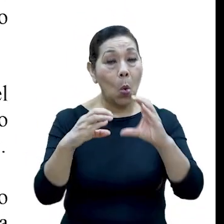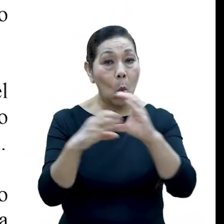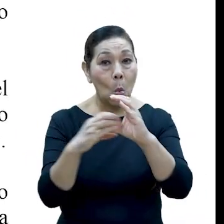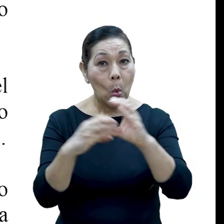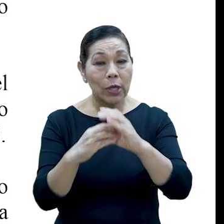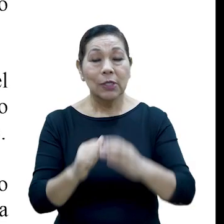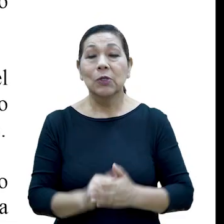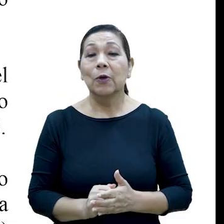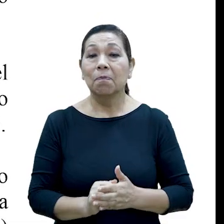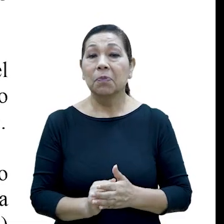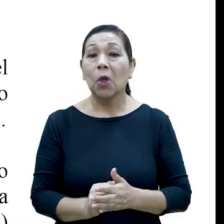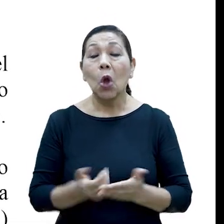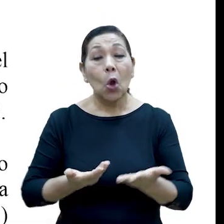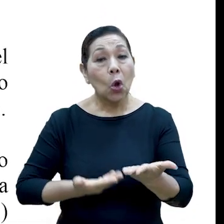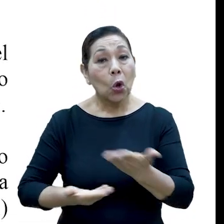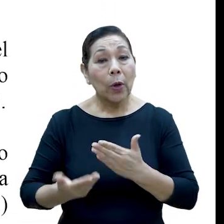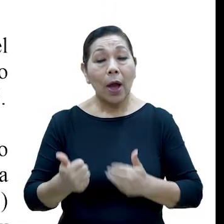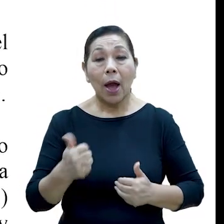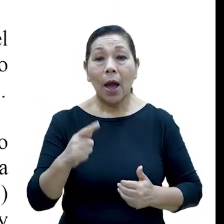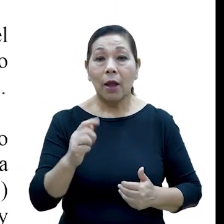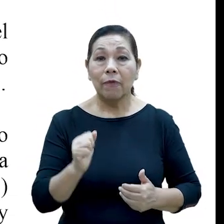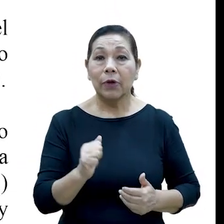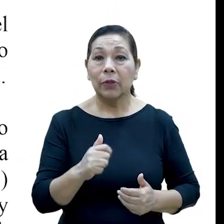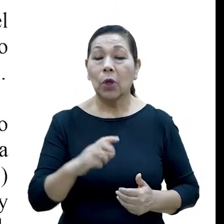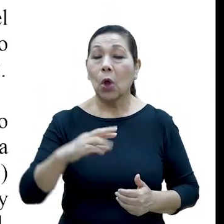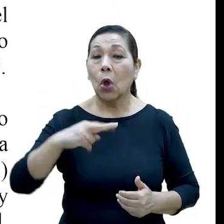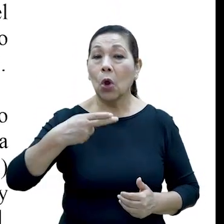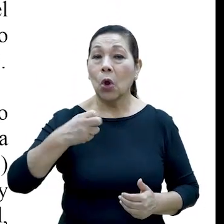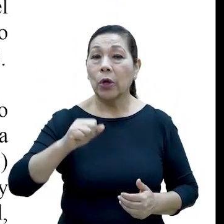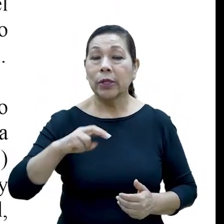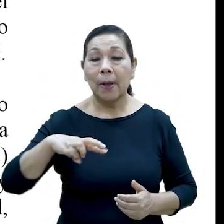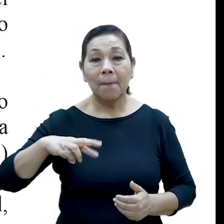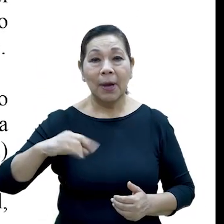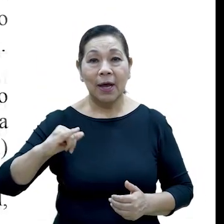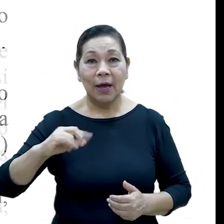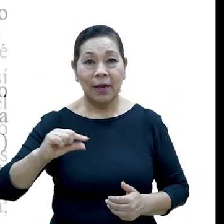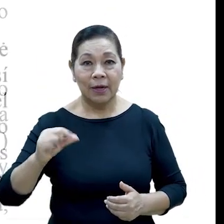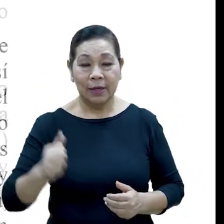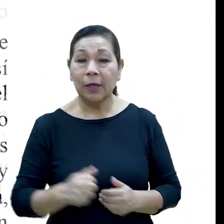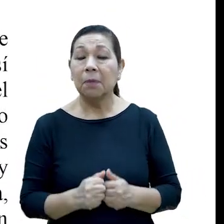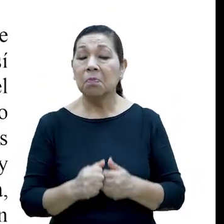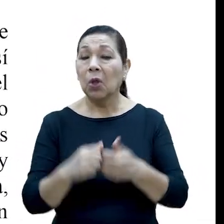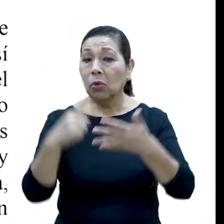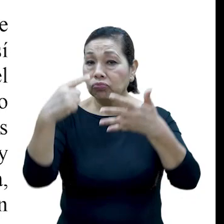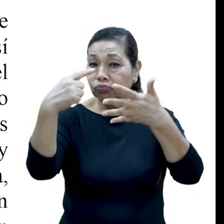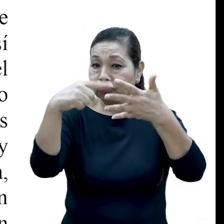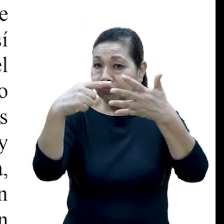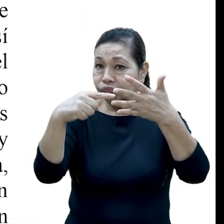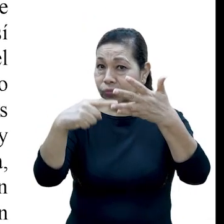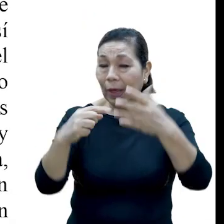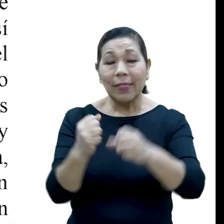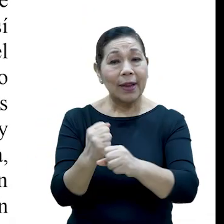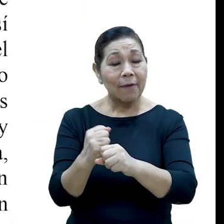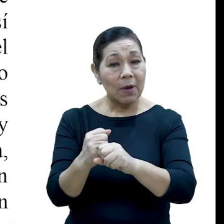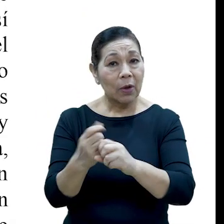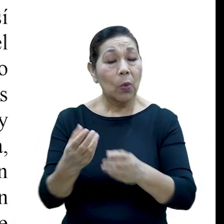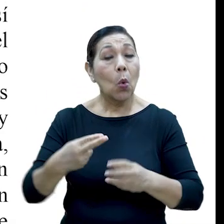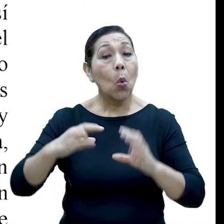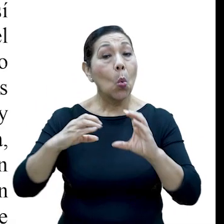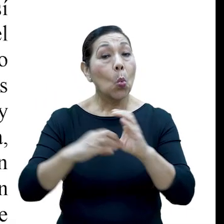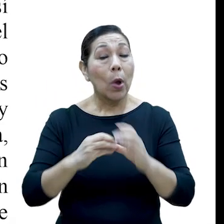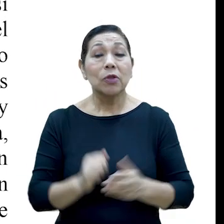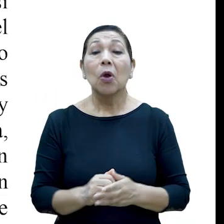Guacho, SCRL, Comercial Alberto de Aldo Joni Nicho Manrique, Rapid Credit,